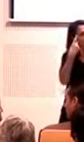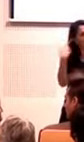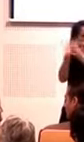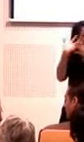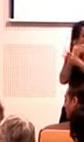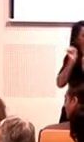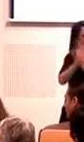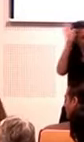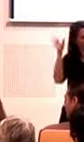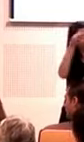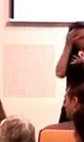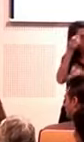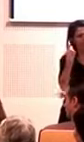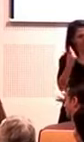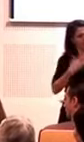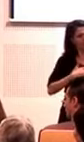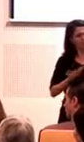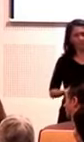esas cosas.